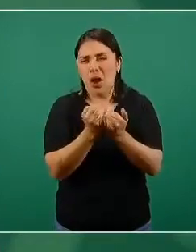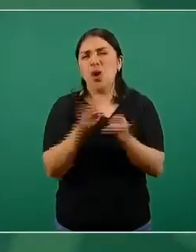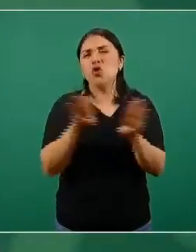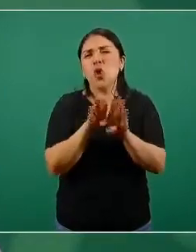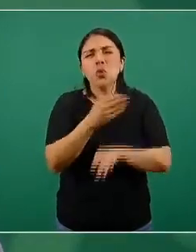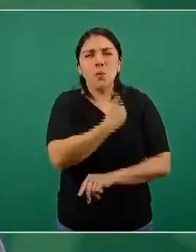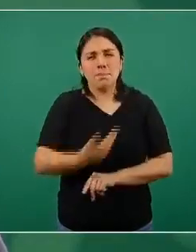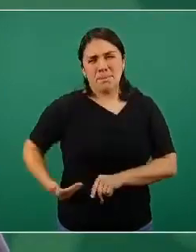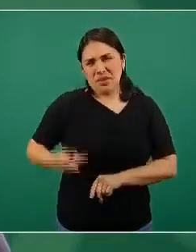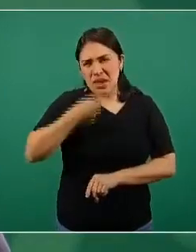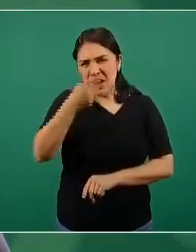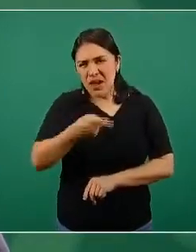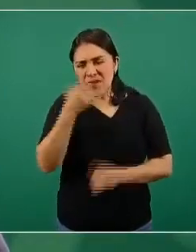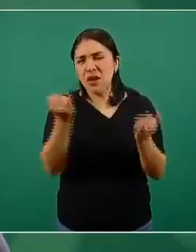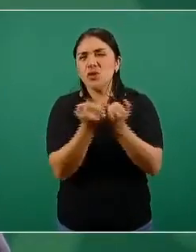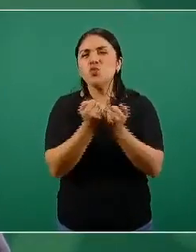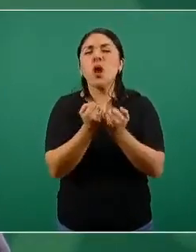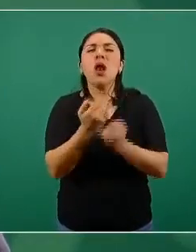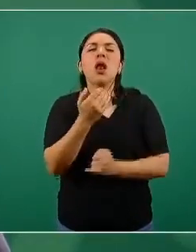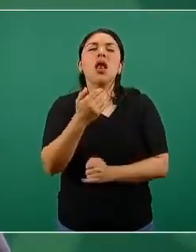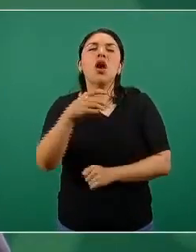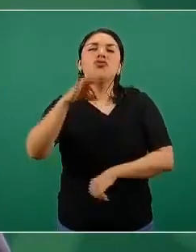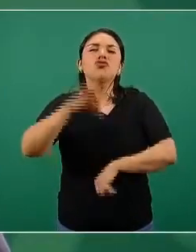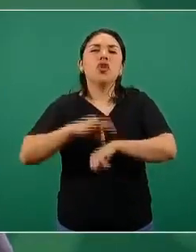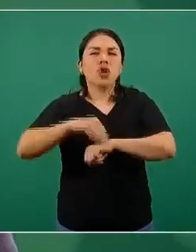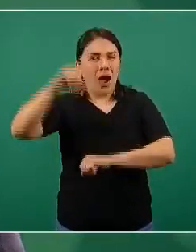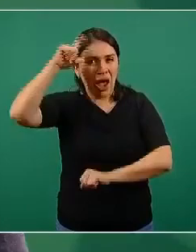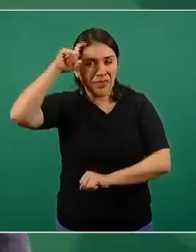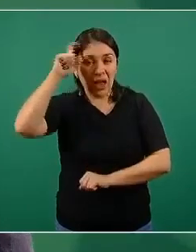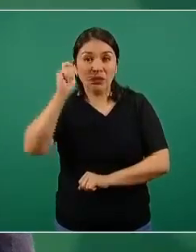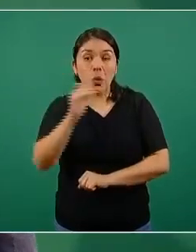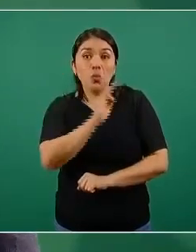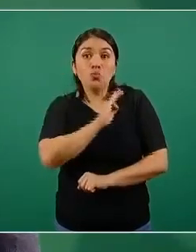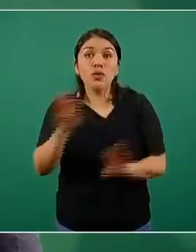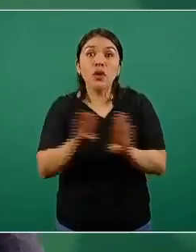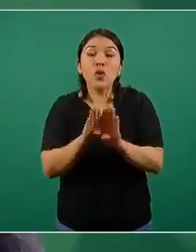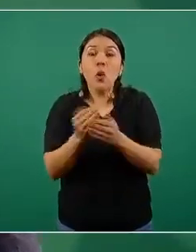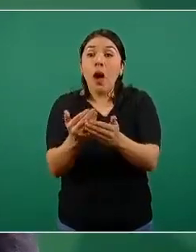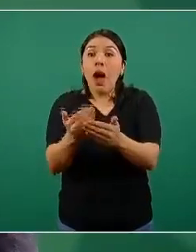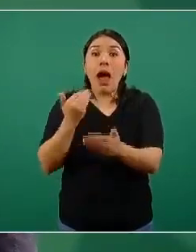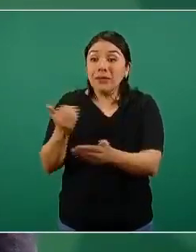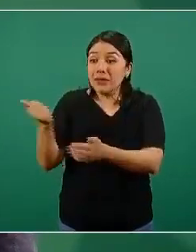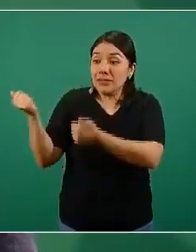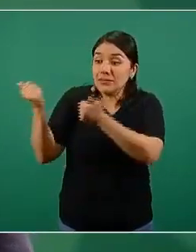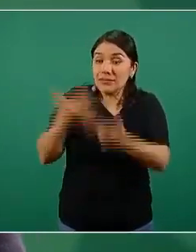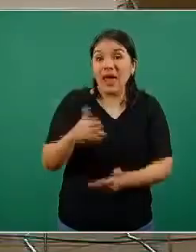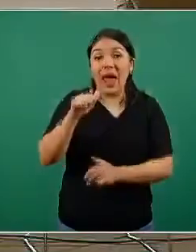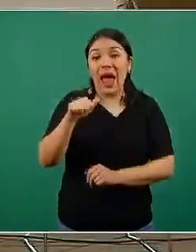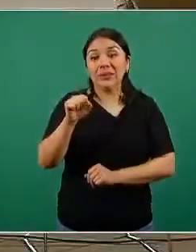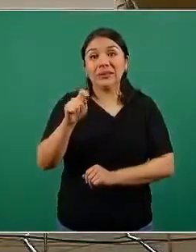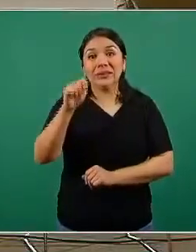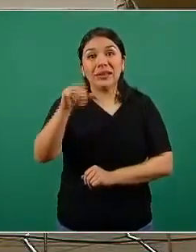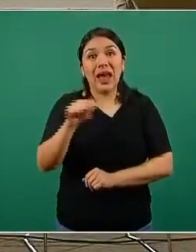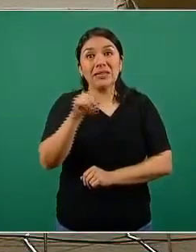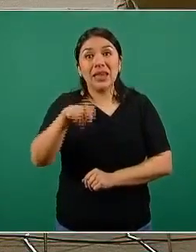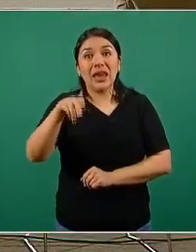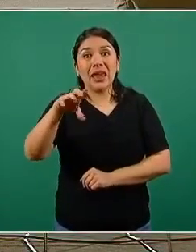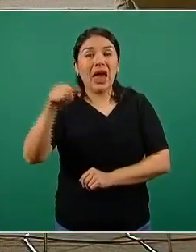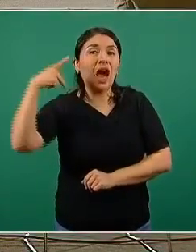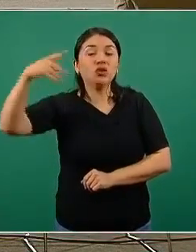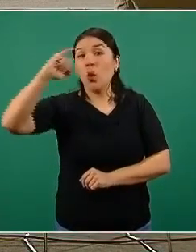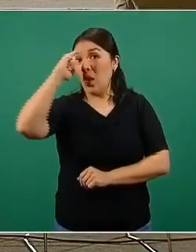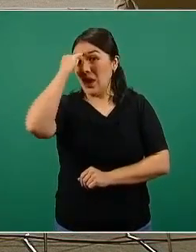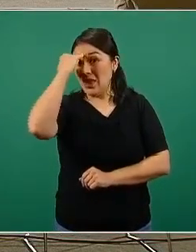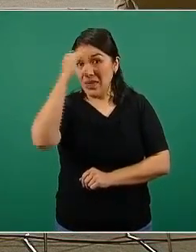presidente como el doctor López-Gatell, la posibilidad de tener un adelanto de AstraZeneca que pueda venir de la